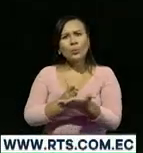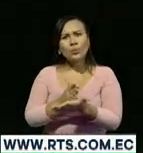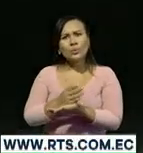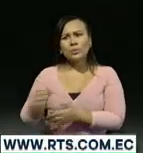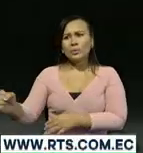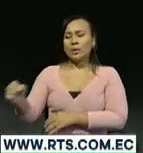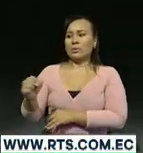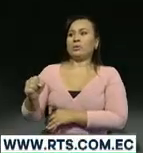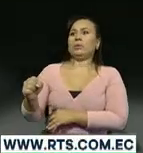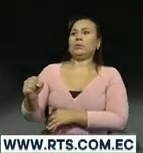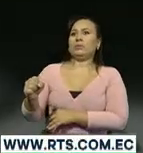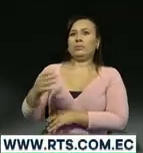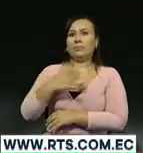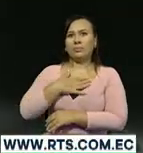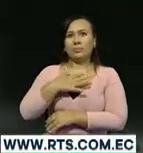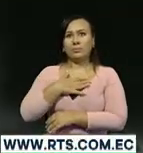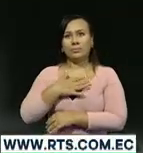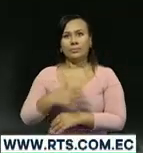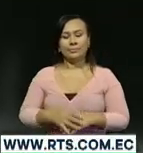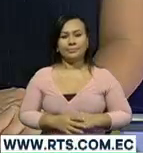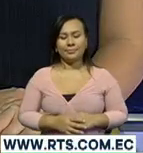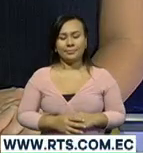Quito informó Iván Casamen.